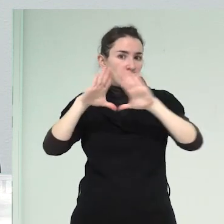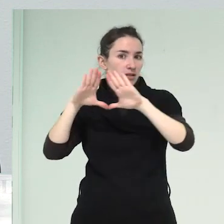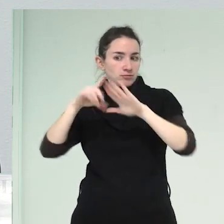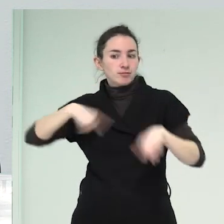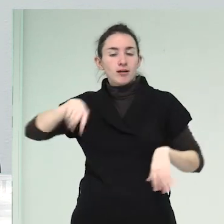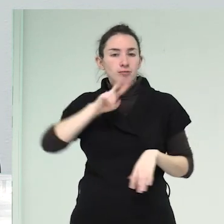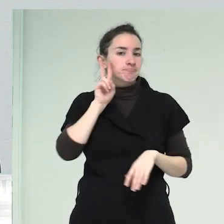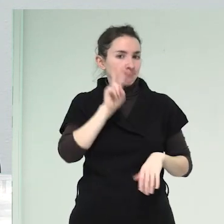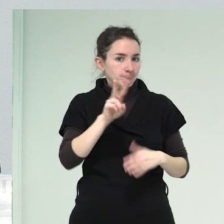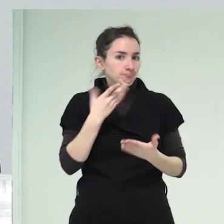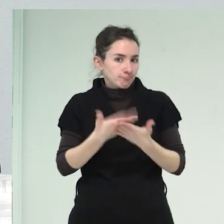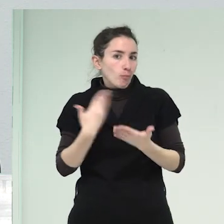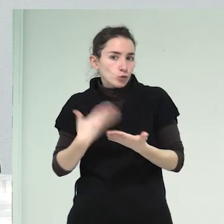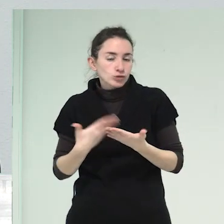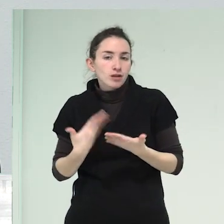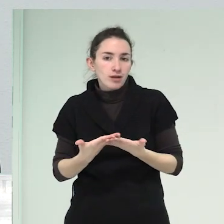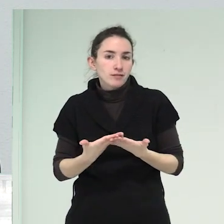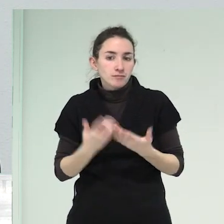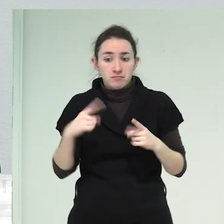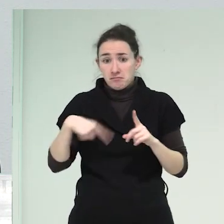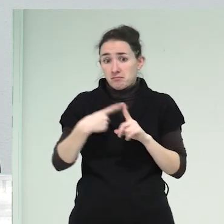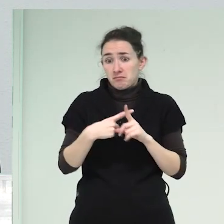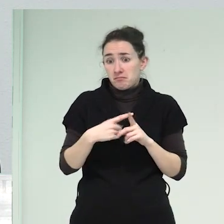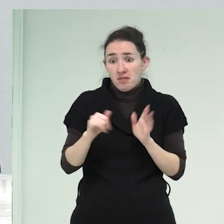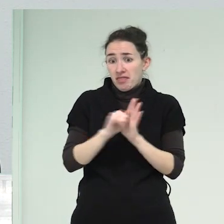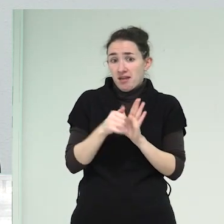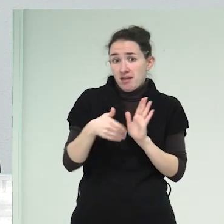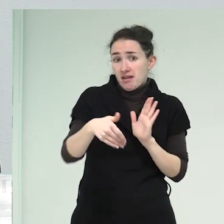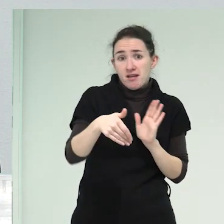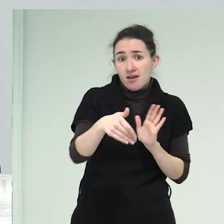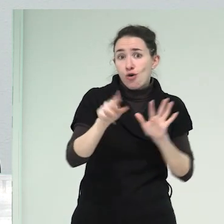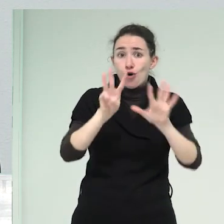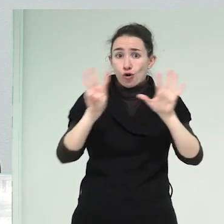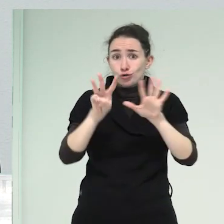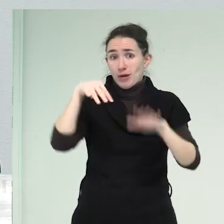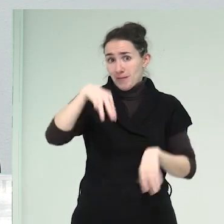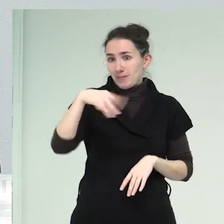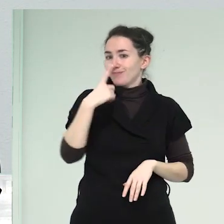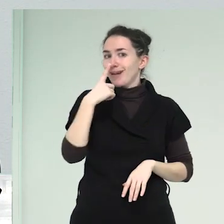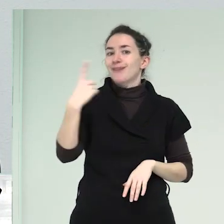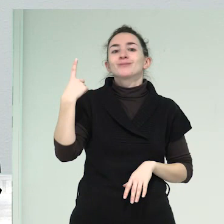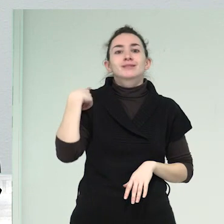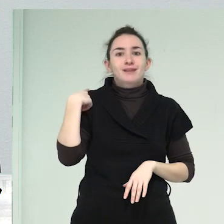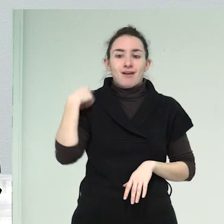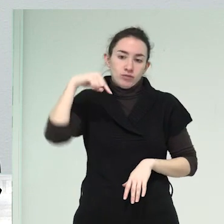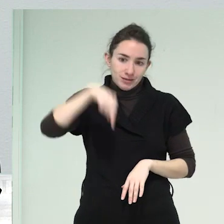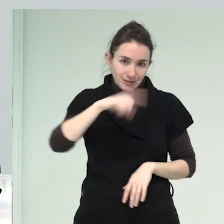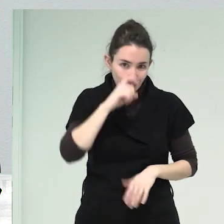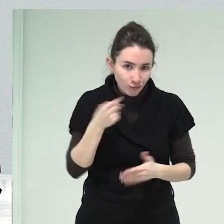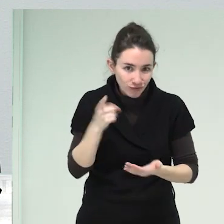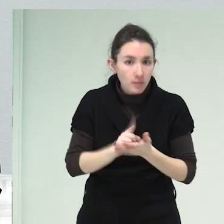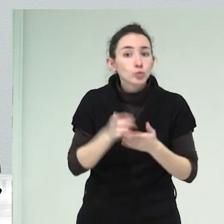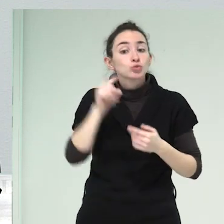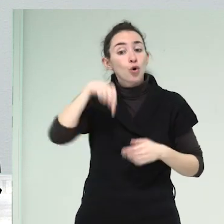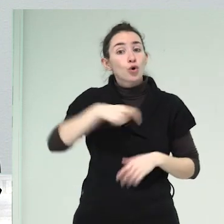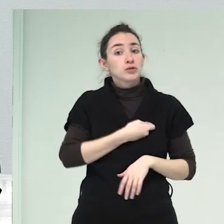visto y que lo tenemos también aquí a la vuelta con el 8M, el del año pasado, el de este, pero no solamente en el Estado